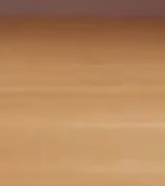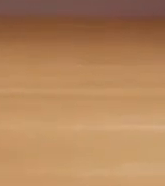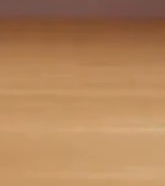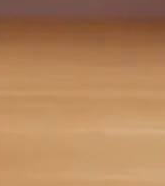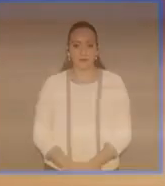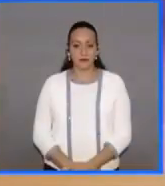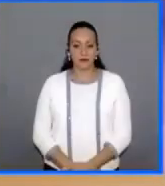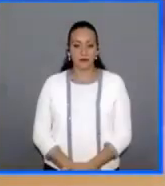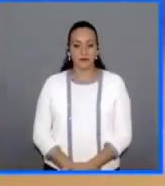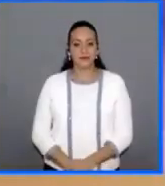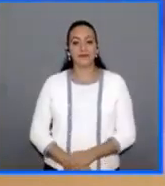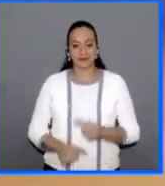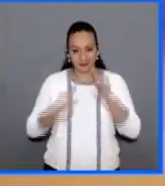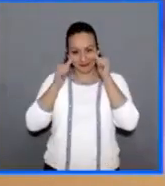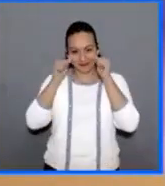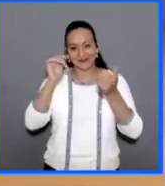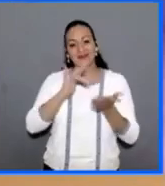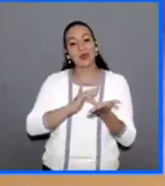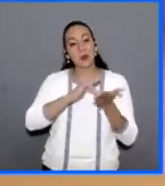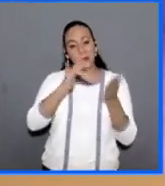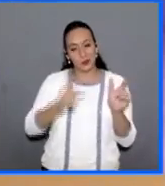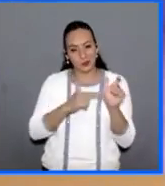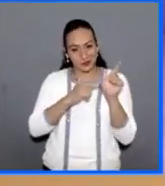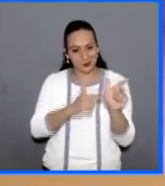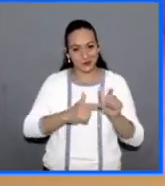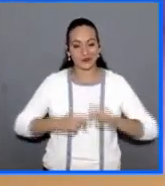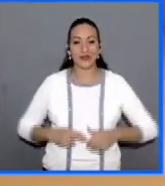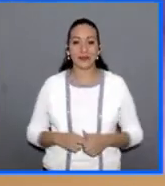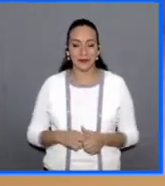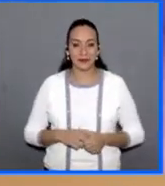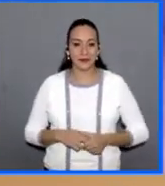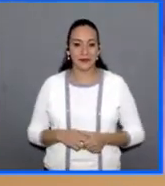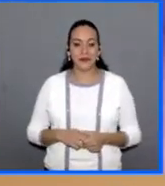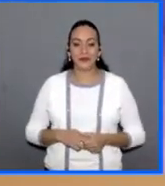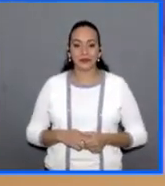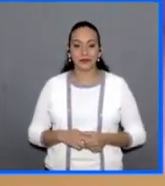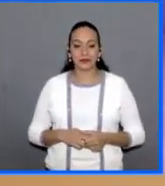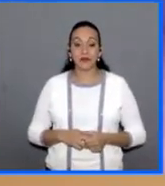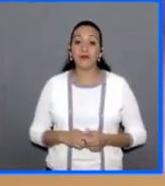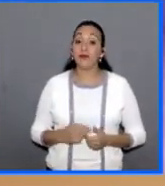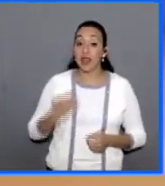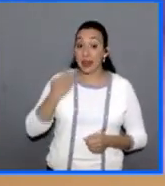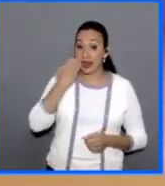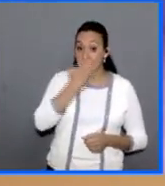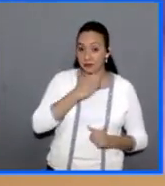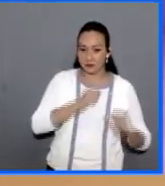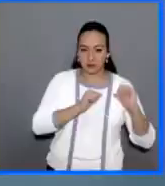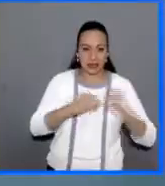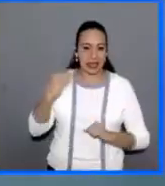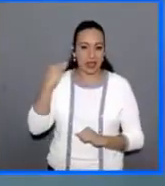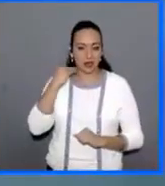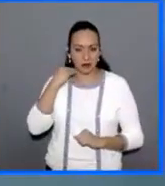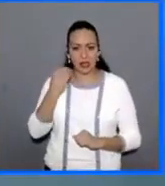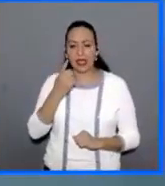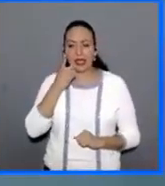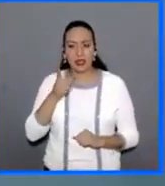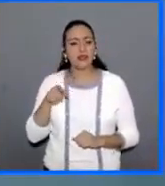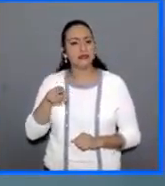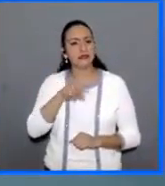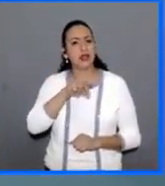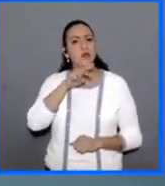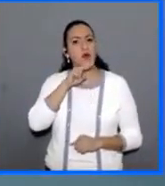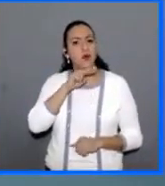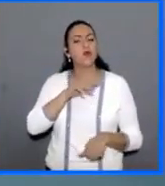Gracias por continuar con nosotros en Corte Informativo. La Barra Mexicana, Colegio de Abogados, manifestó su preocupación por el paro de labores que